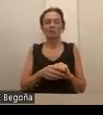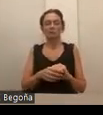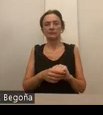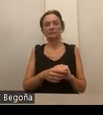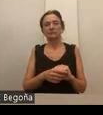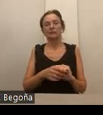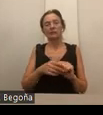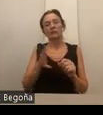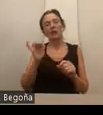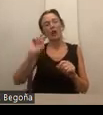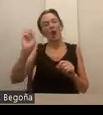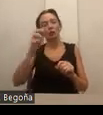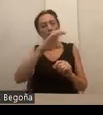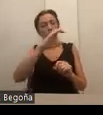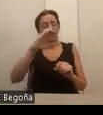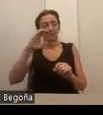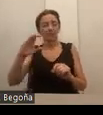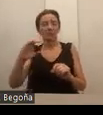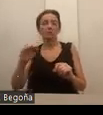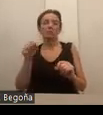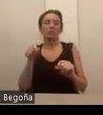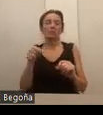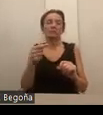más antioxidantes y no tienen ese efecto